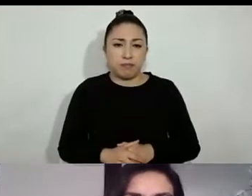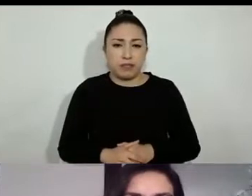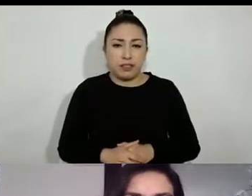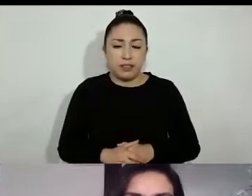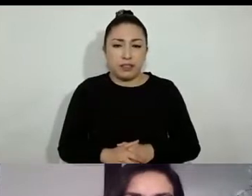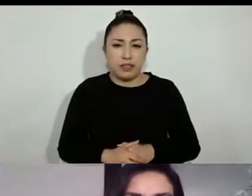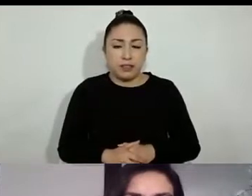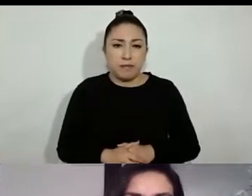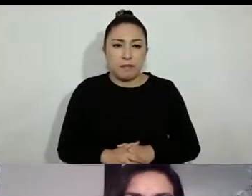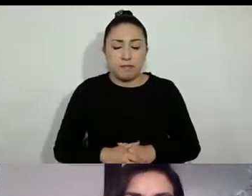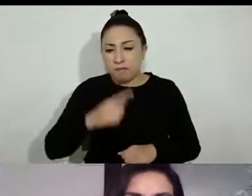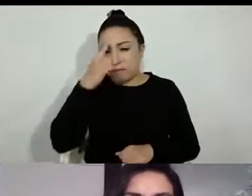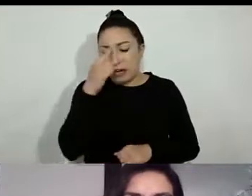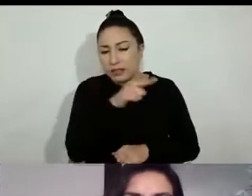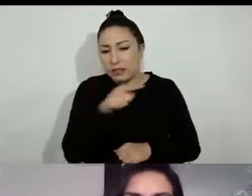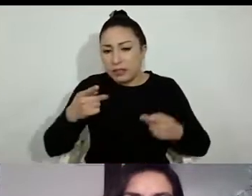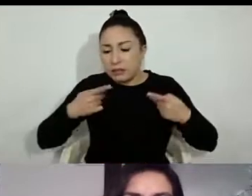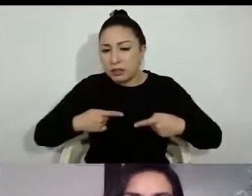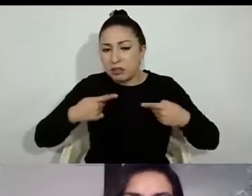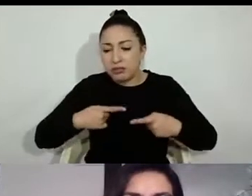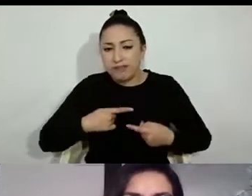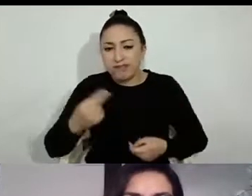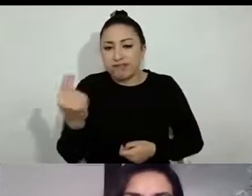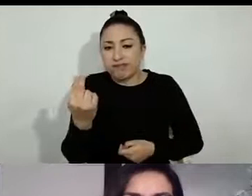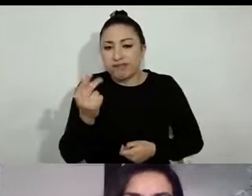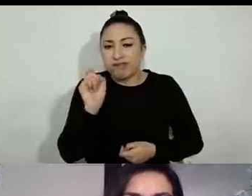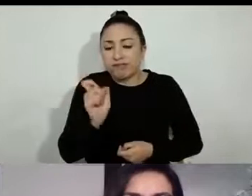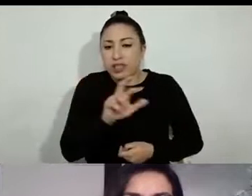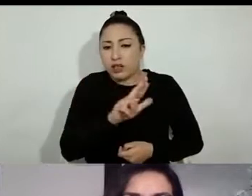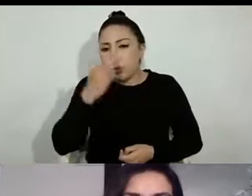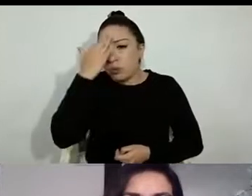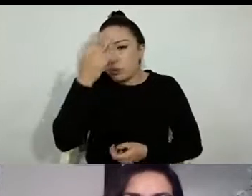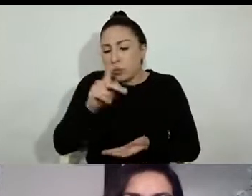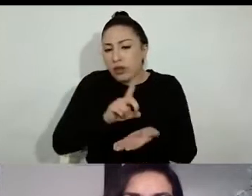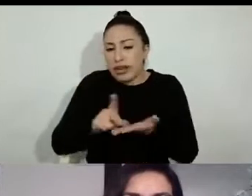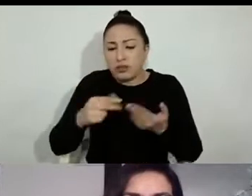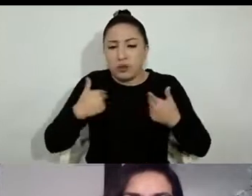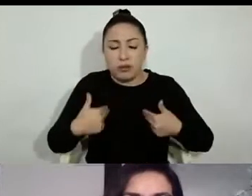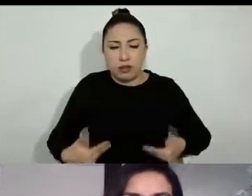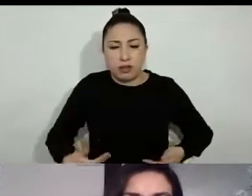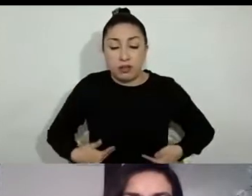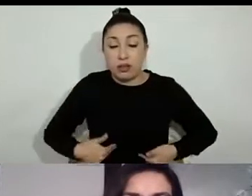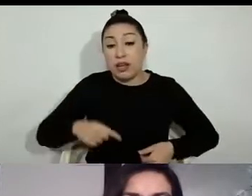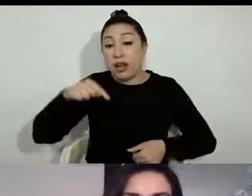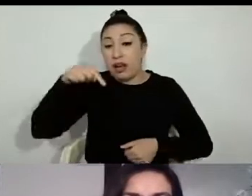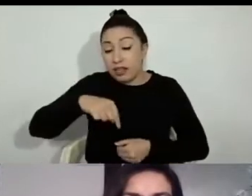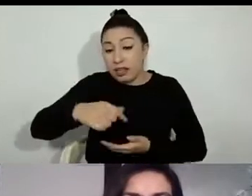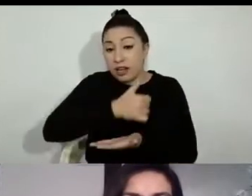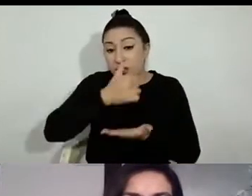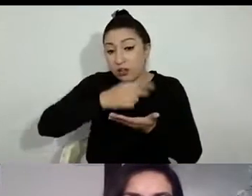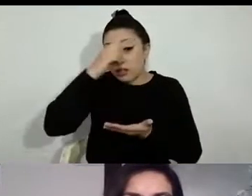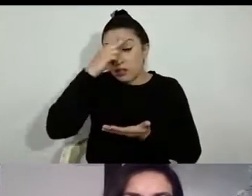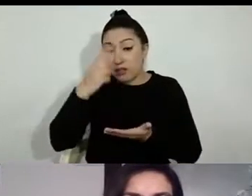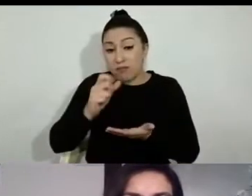necesidades de reivindicar derechos humanos en una de las ciudades más grandes